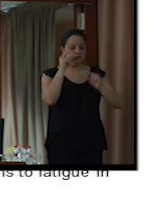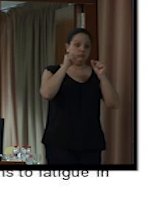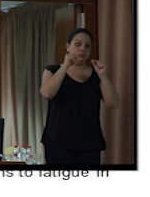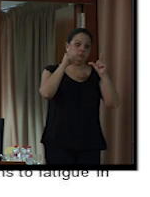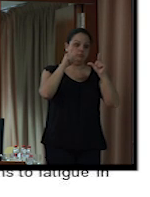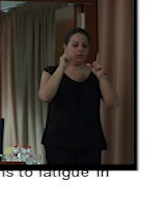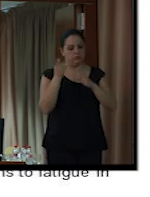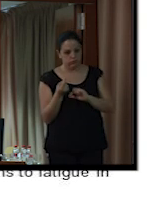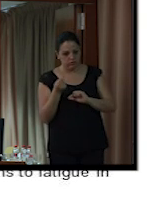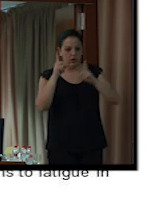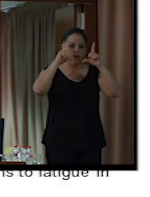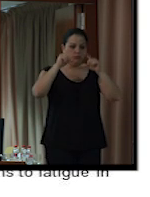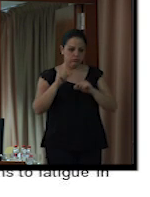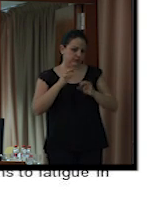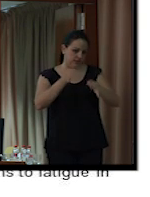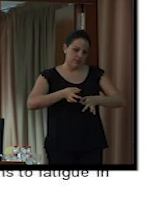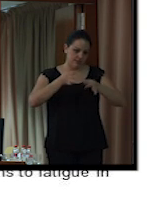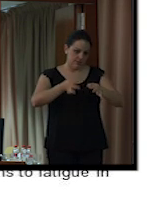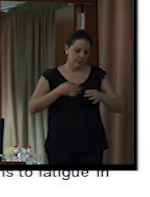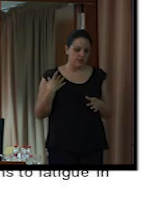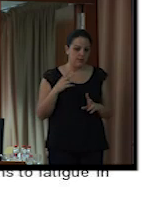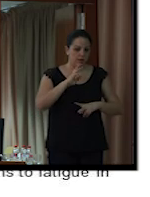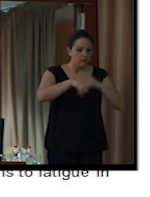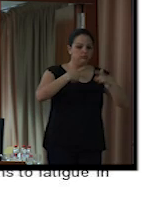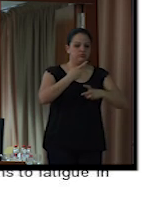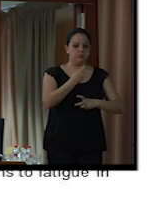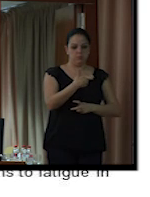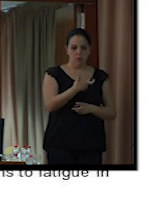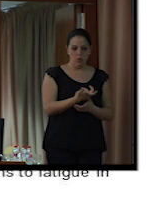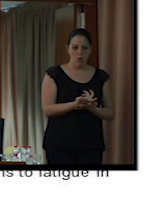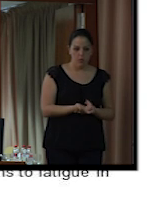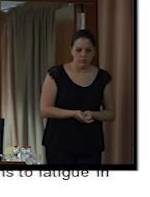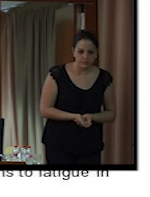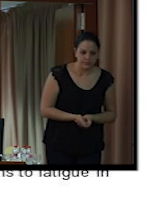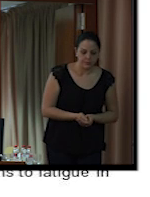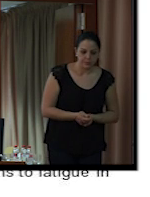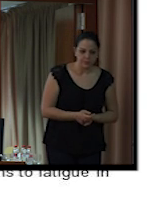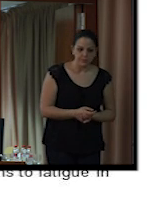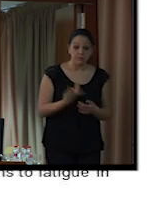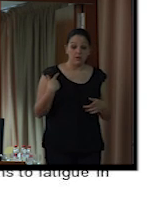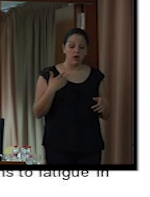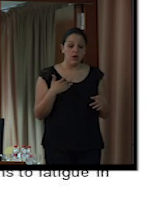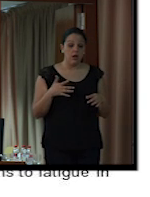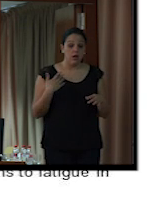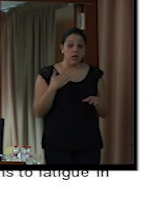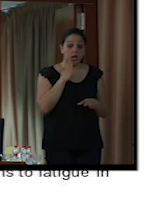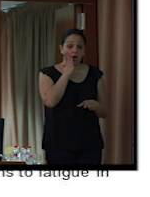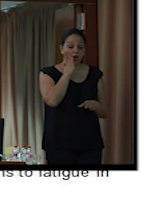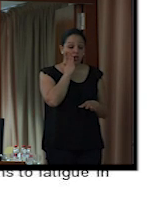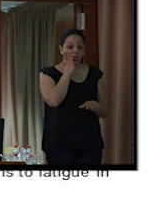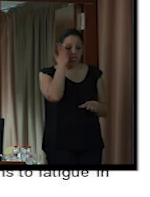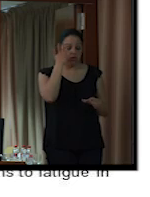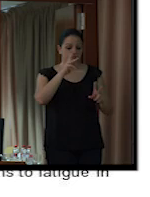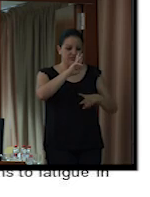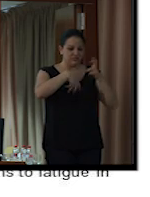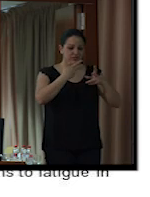que tenéis. No tenéis un sueño reparador. Hemos visto que las alteraciones del sueño en general, que producen un sueño no reparador,